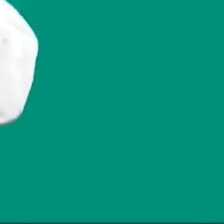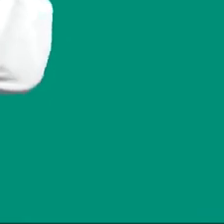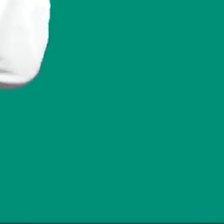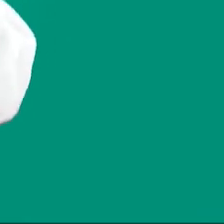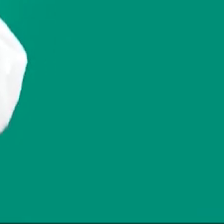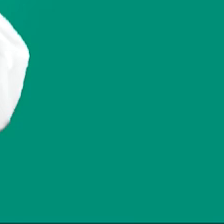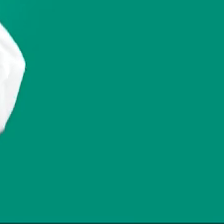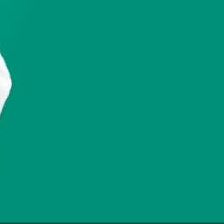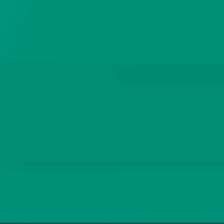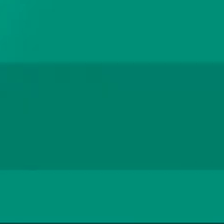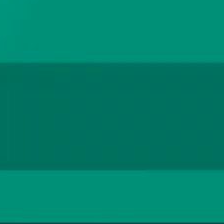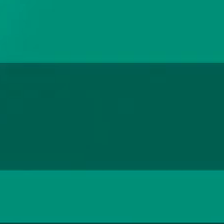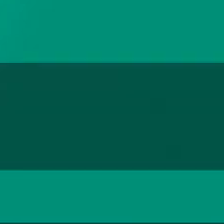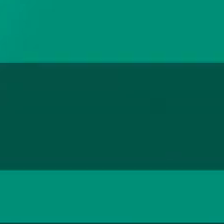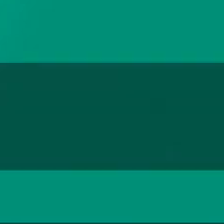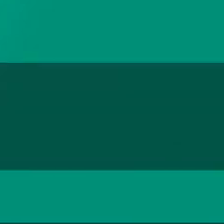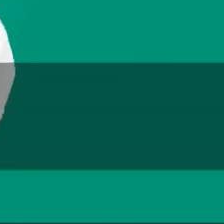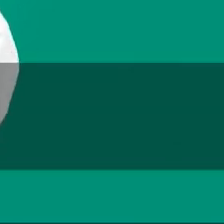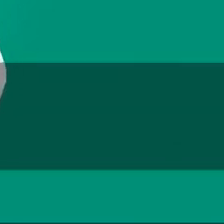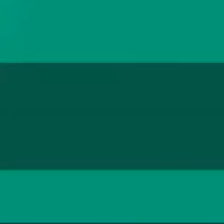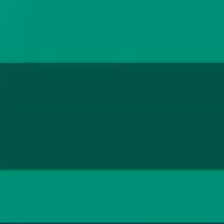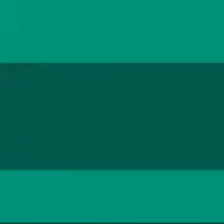Primero, deportista.